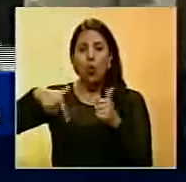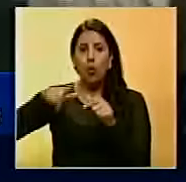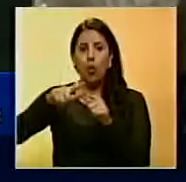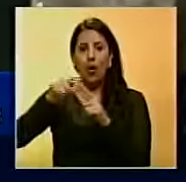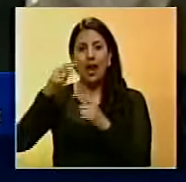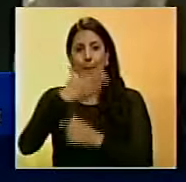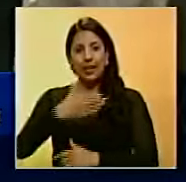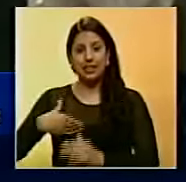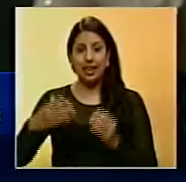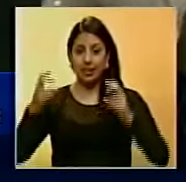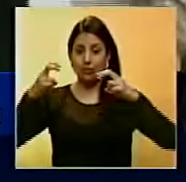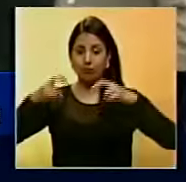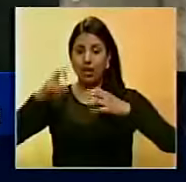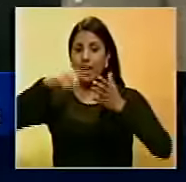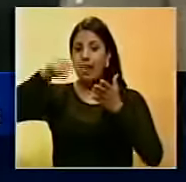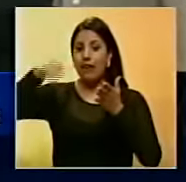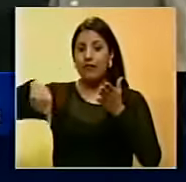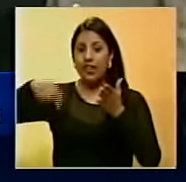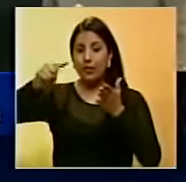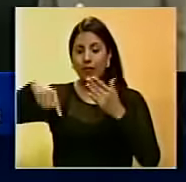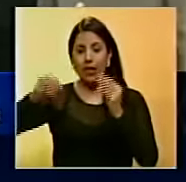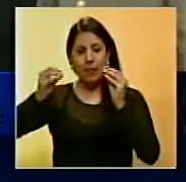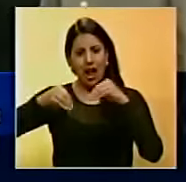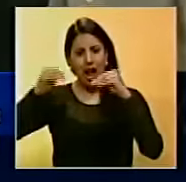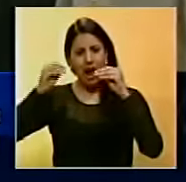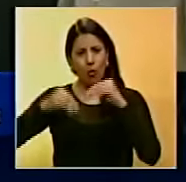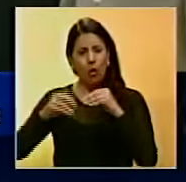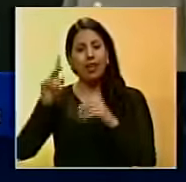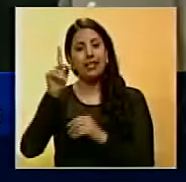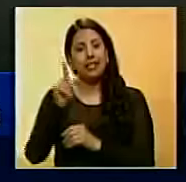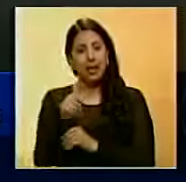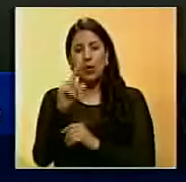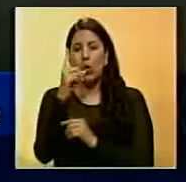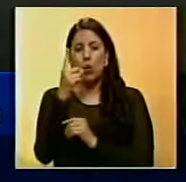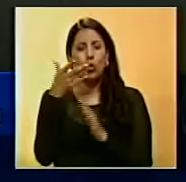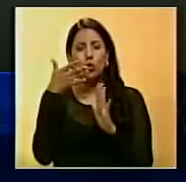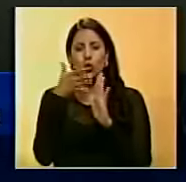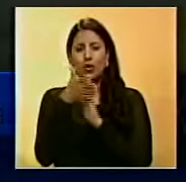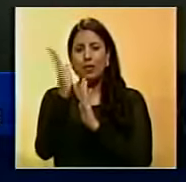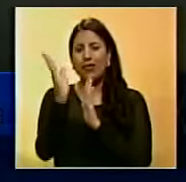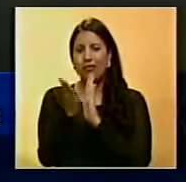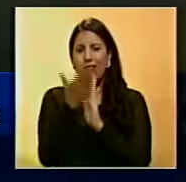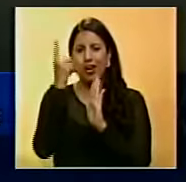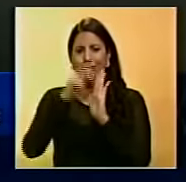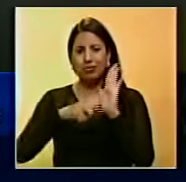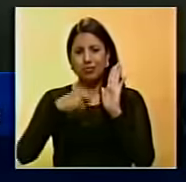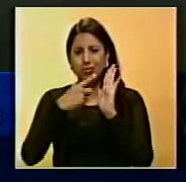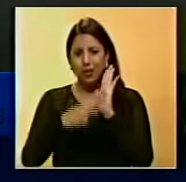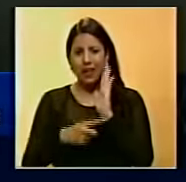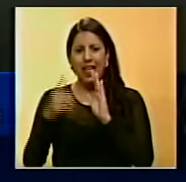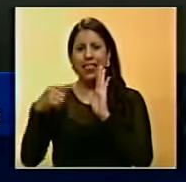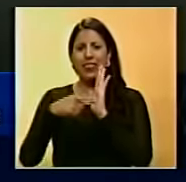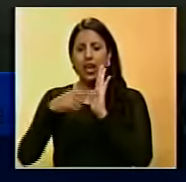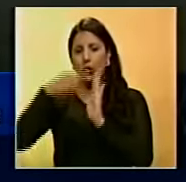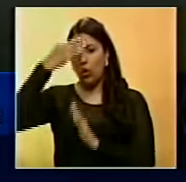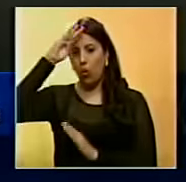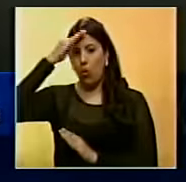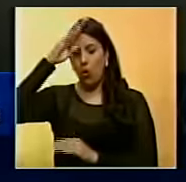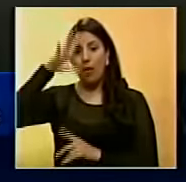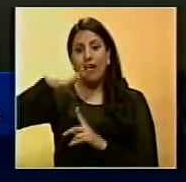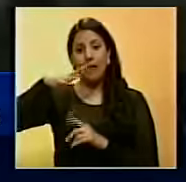Eliseo donde firmarán varios acuerdos incluyendo uno sobre la anulación de parte de la deuda cubana con